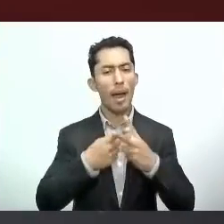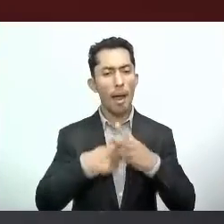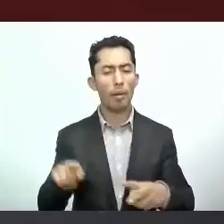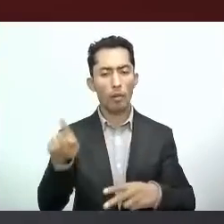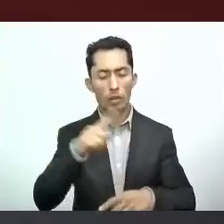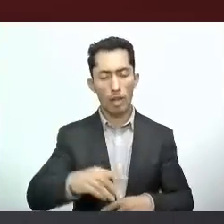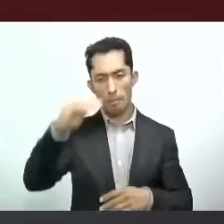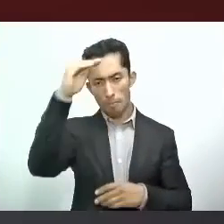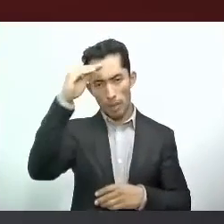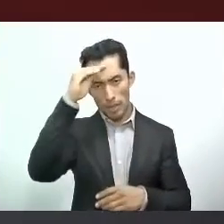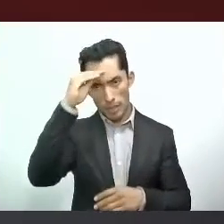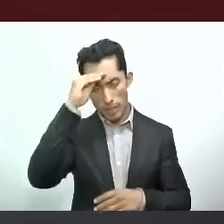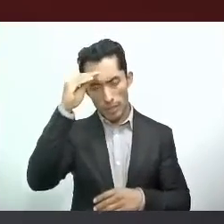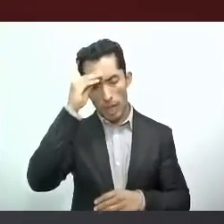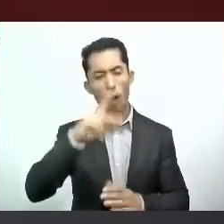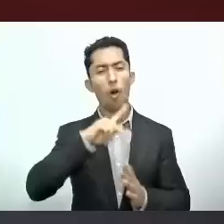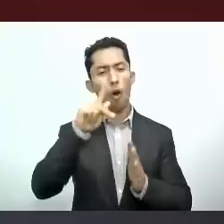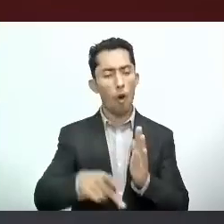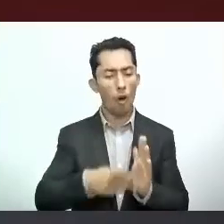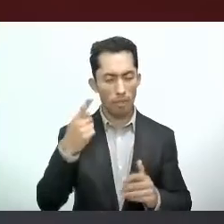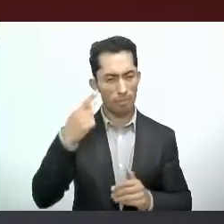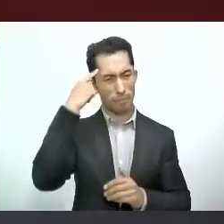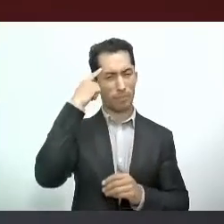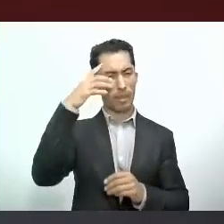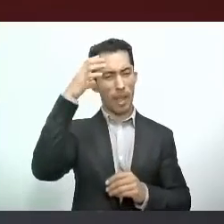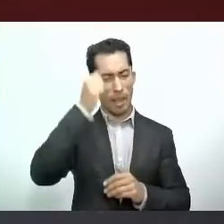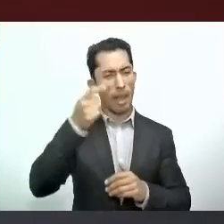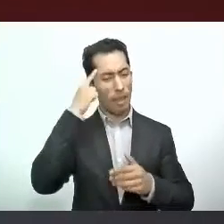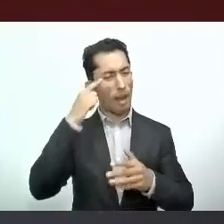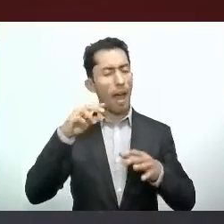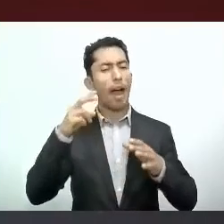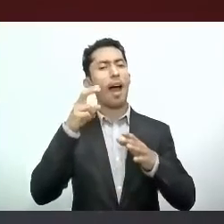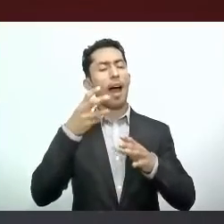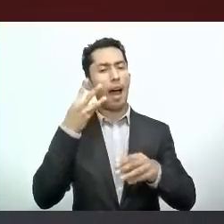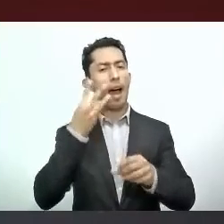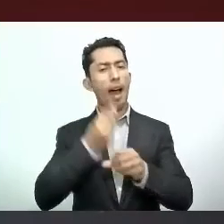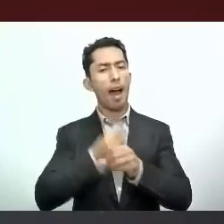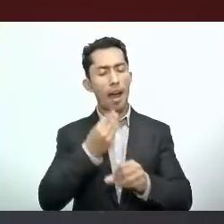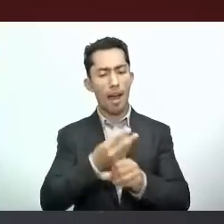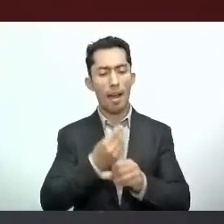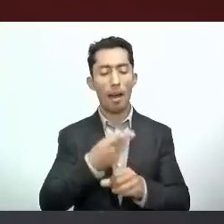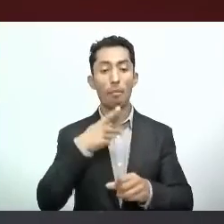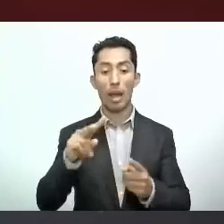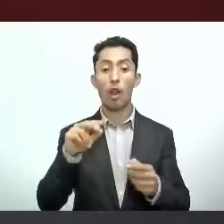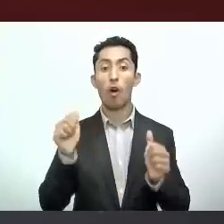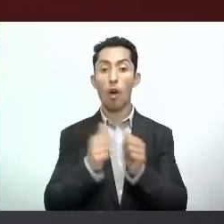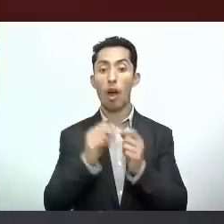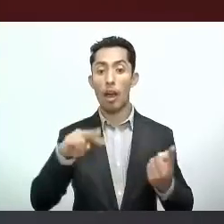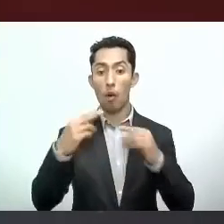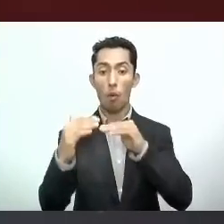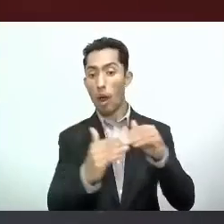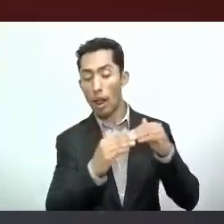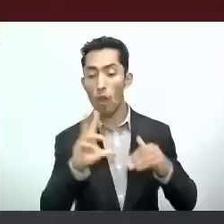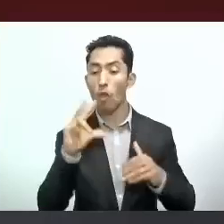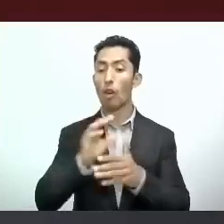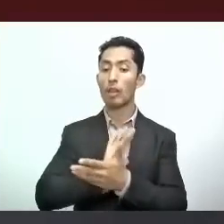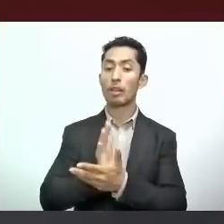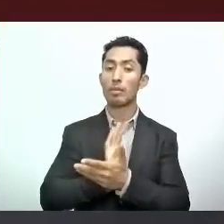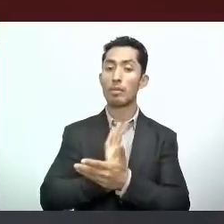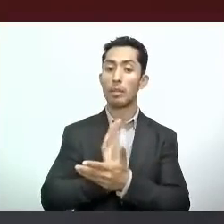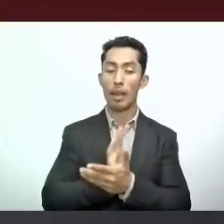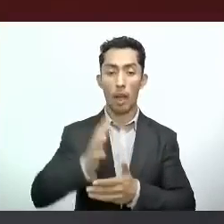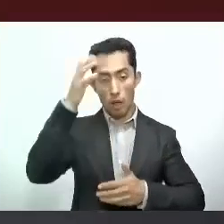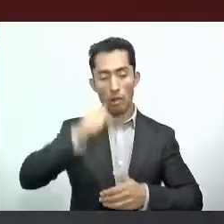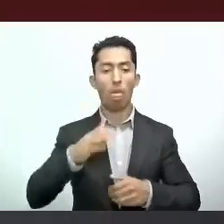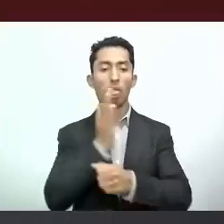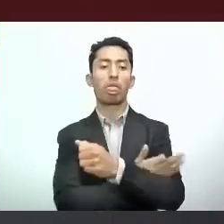a reconceptualizar este término, pero sin que la perspectiva de igualdad y no discriminación llegue tarde a la